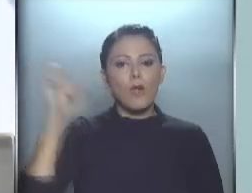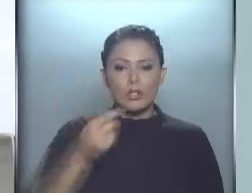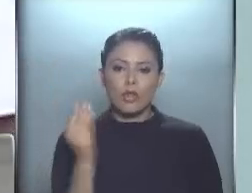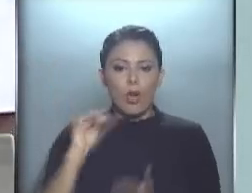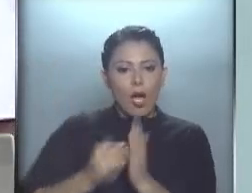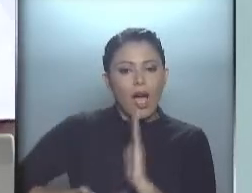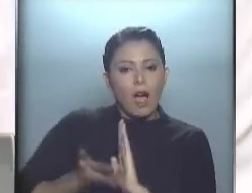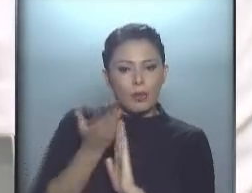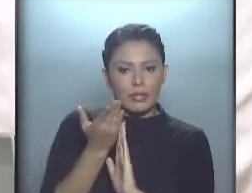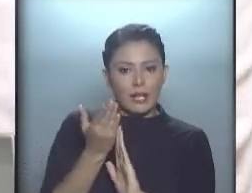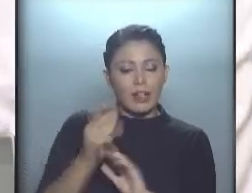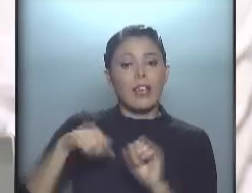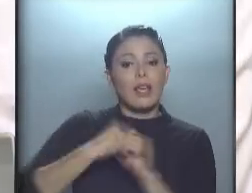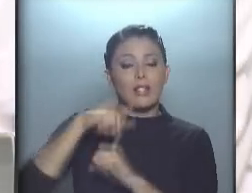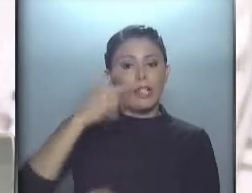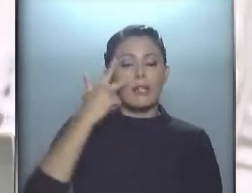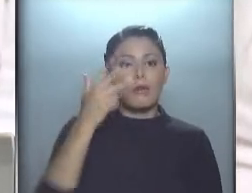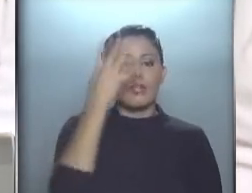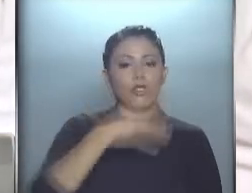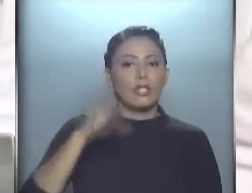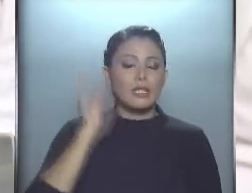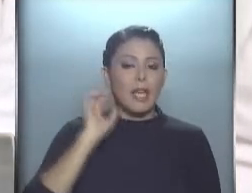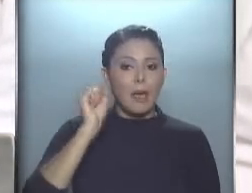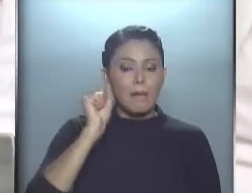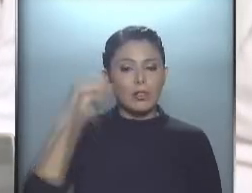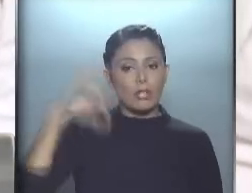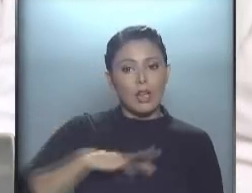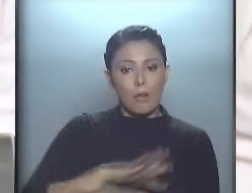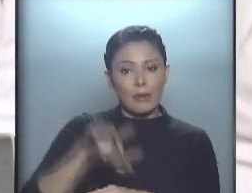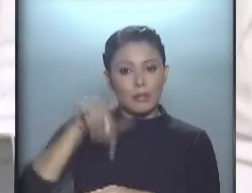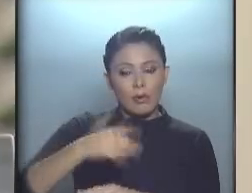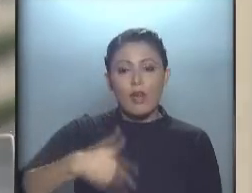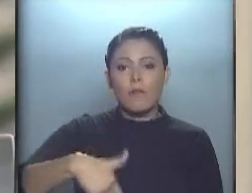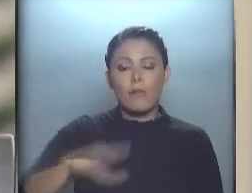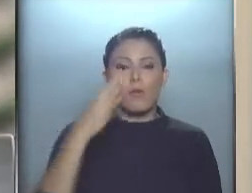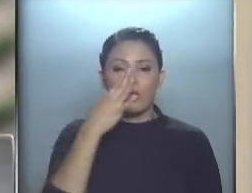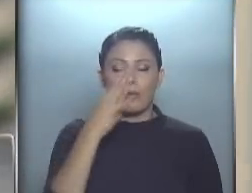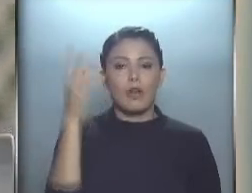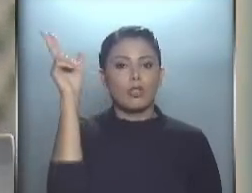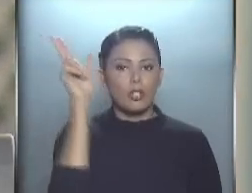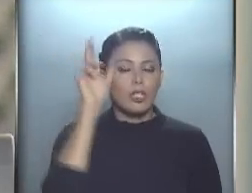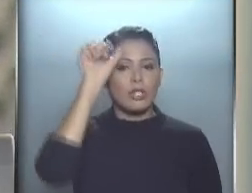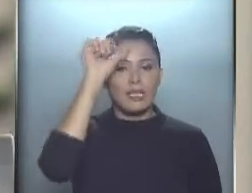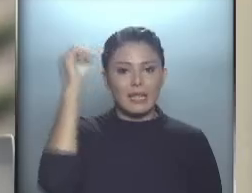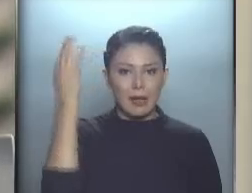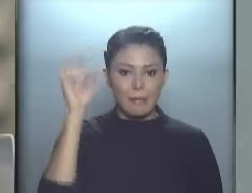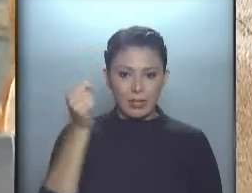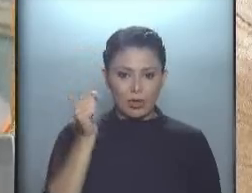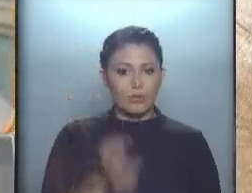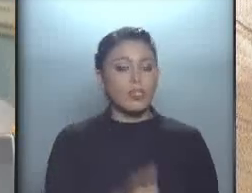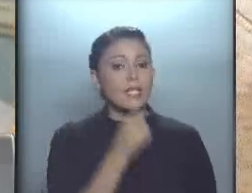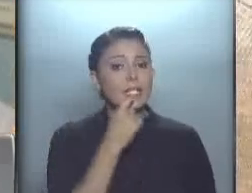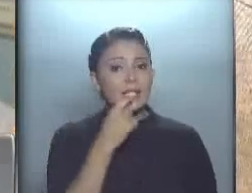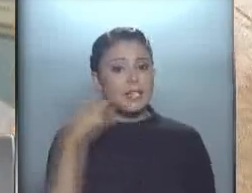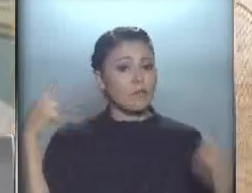llevaría los actuales 3416 pesos de salario inicial a 4860 pesos pero si no hay